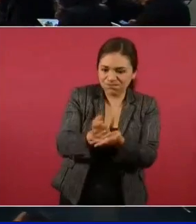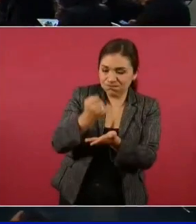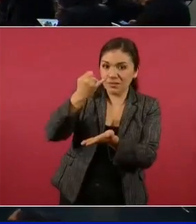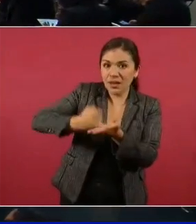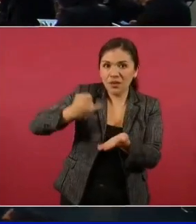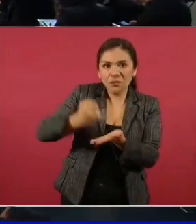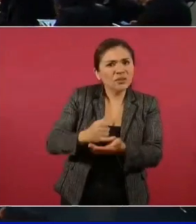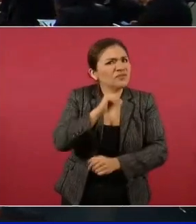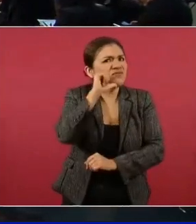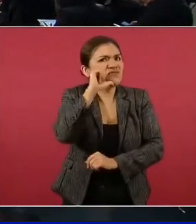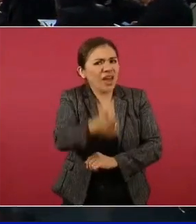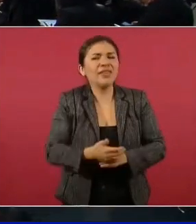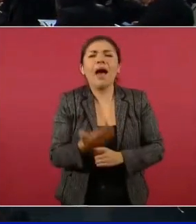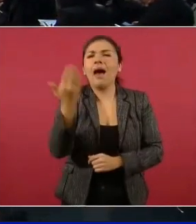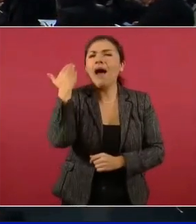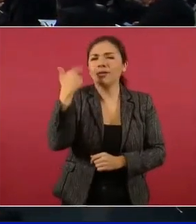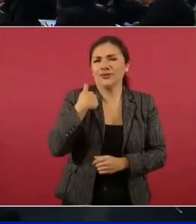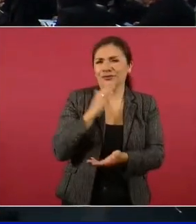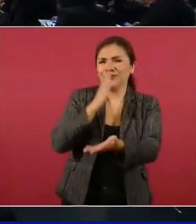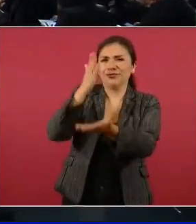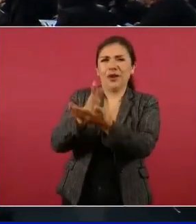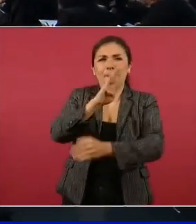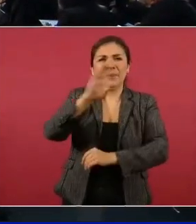El otro día estuve en Baja California Sur